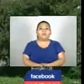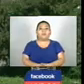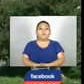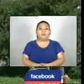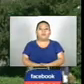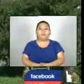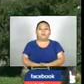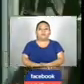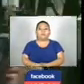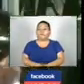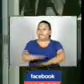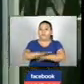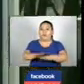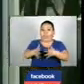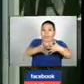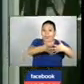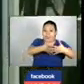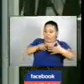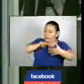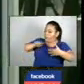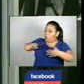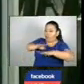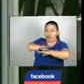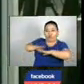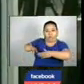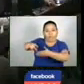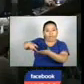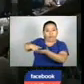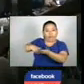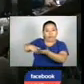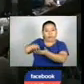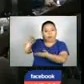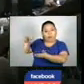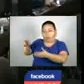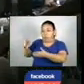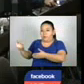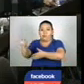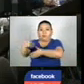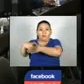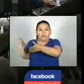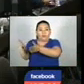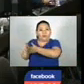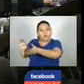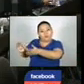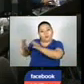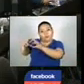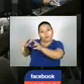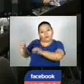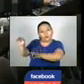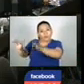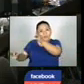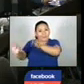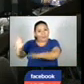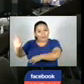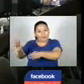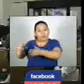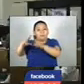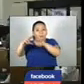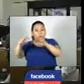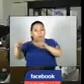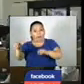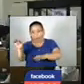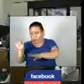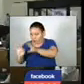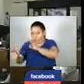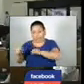La restricción de visa que Estados Unidos impuso a 100 funcionarios de la Asamblea Nacional y el Poder Judicial de Nicaragua tomó por